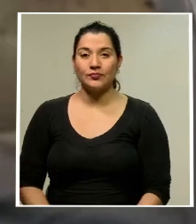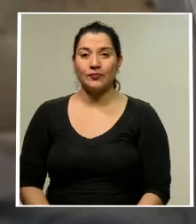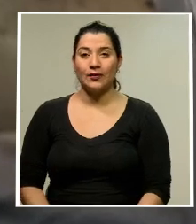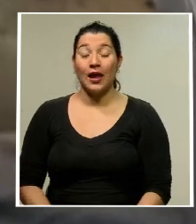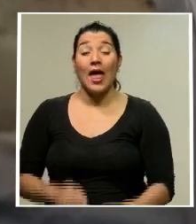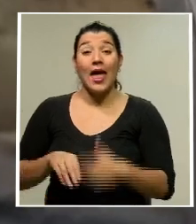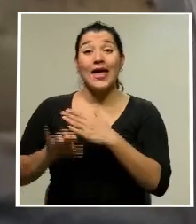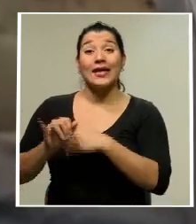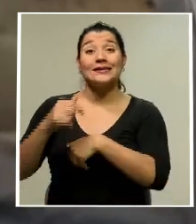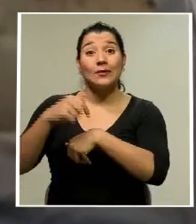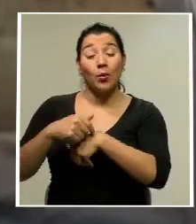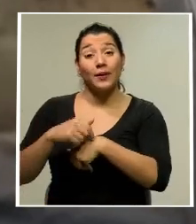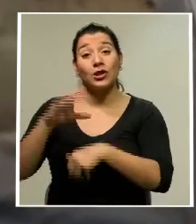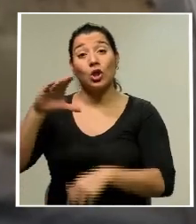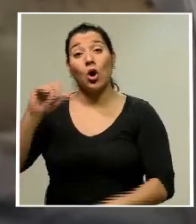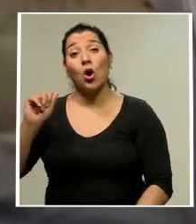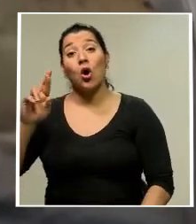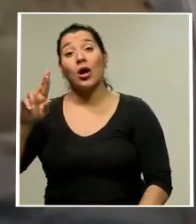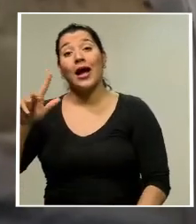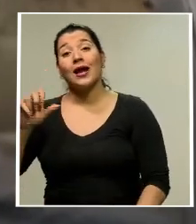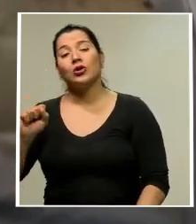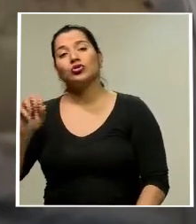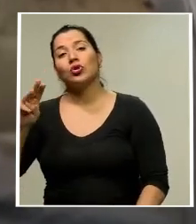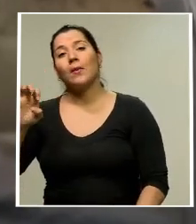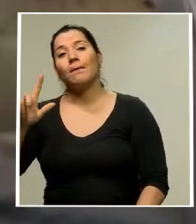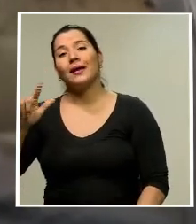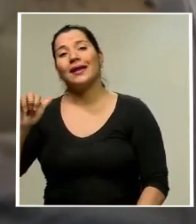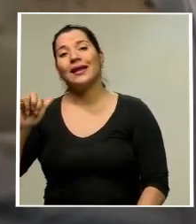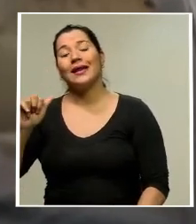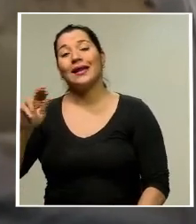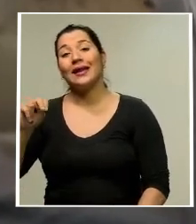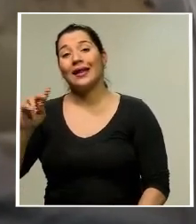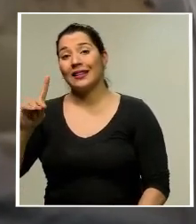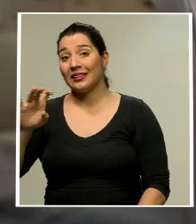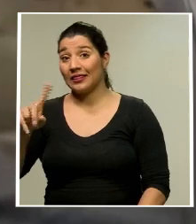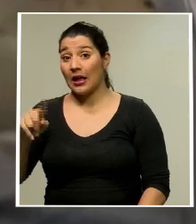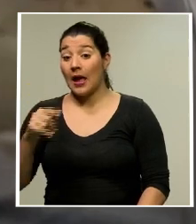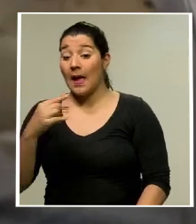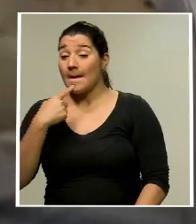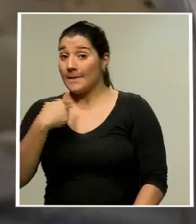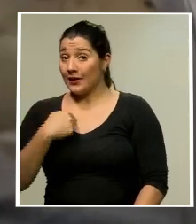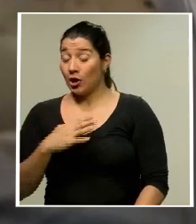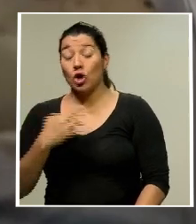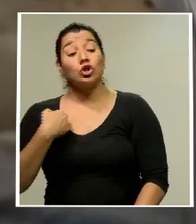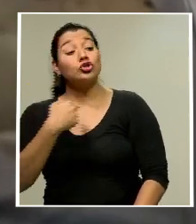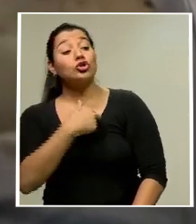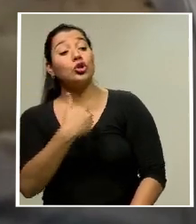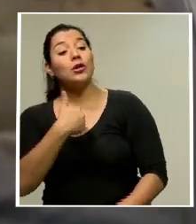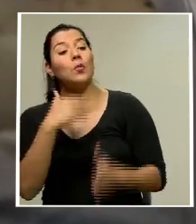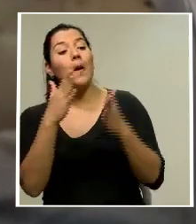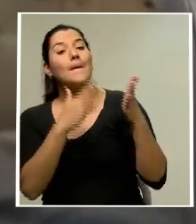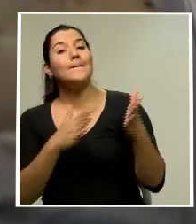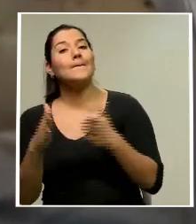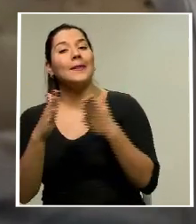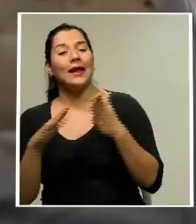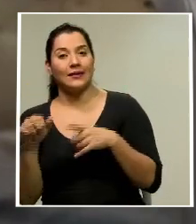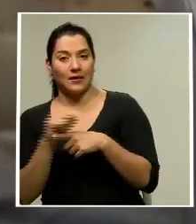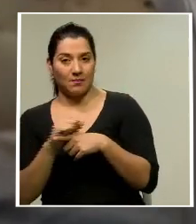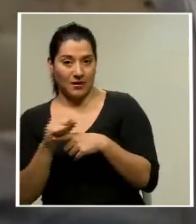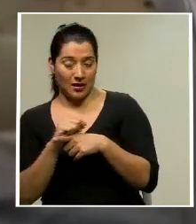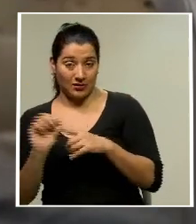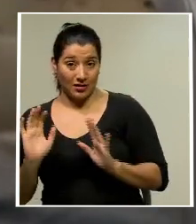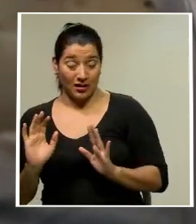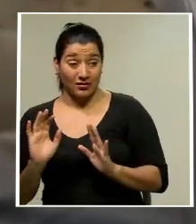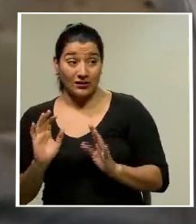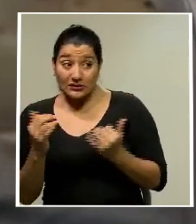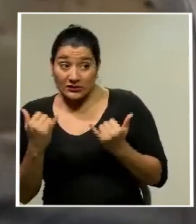ese momento, don Carlos Meléndez me dijo que ellos tenían un plan piloto que específicamente estaban arrancando eso que nosotros estábamos